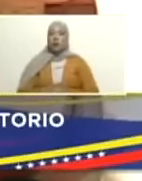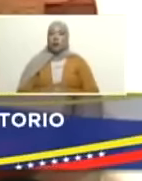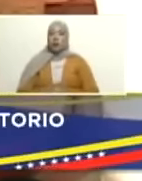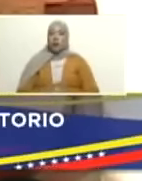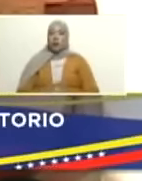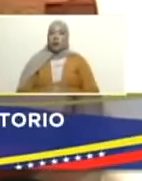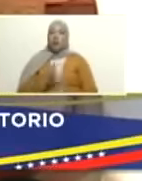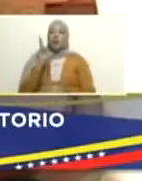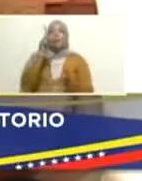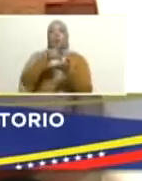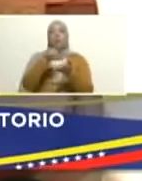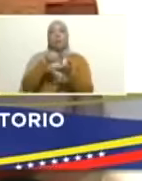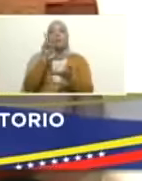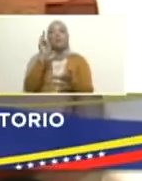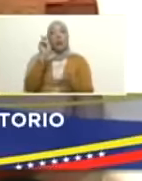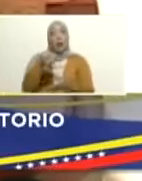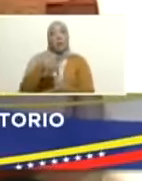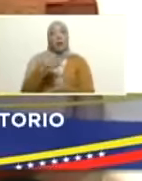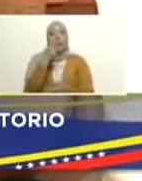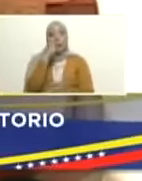que estuvieron allí presentes,